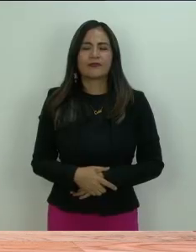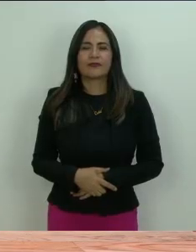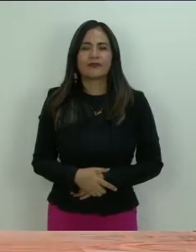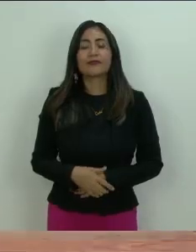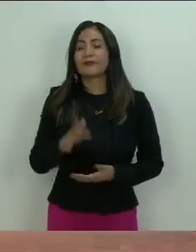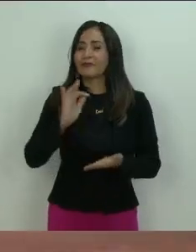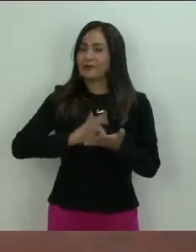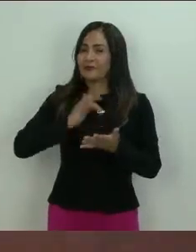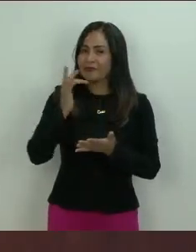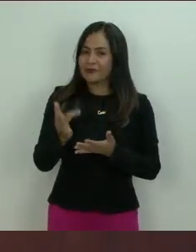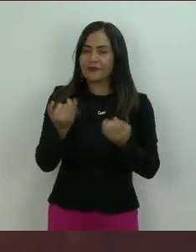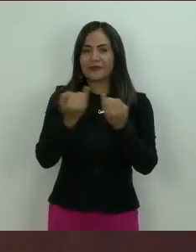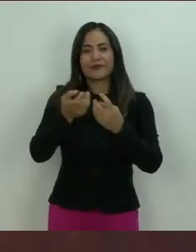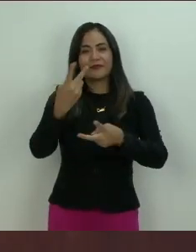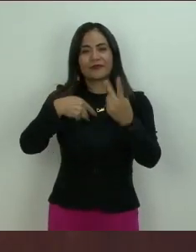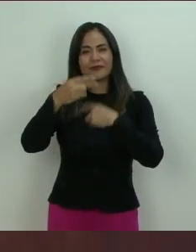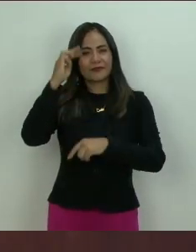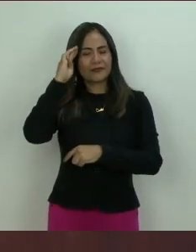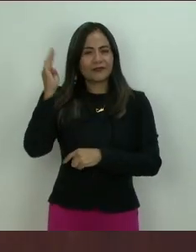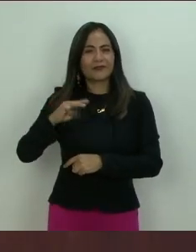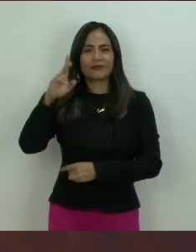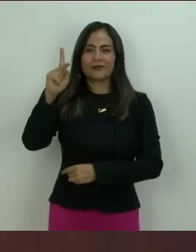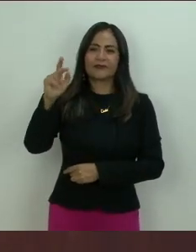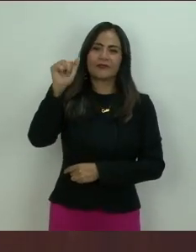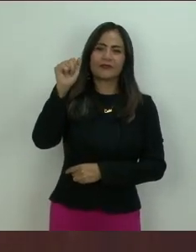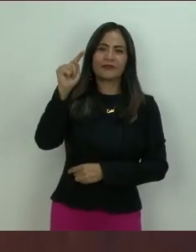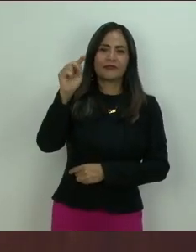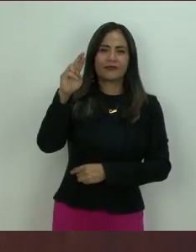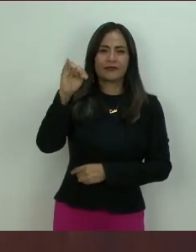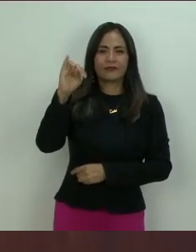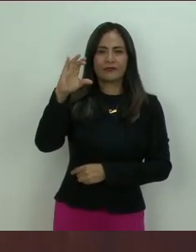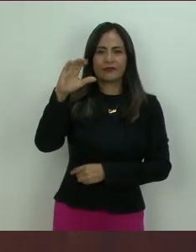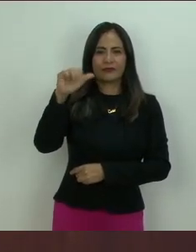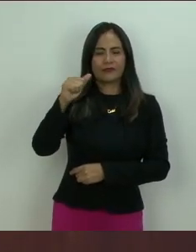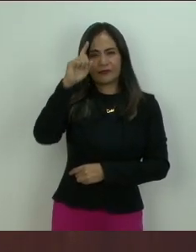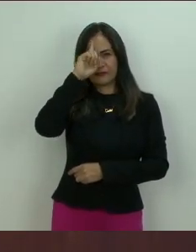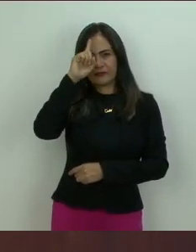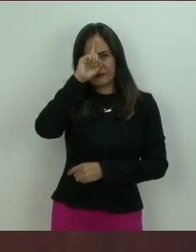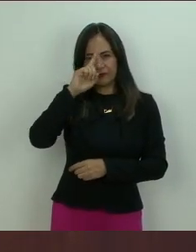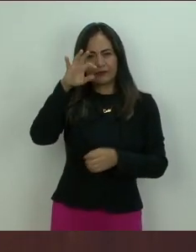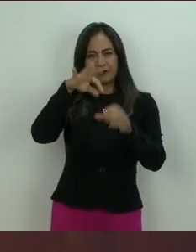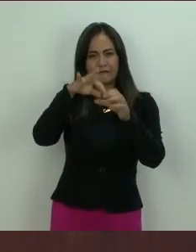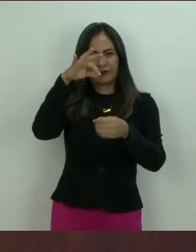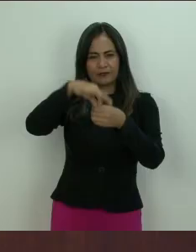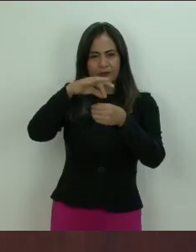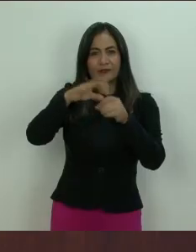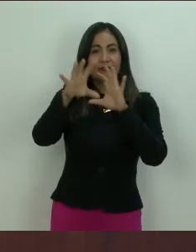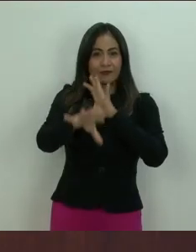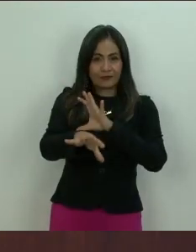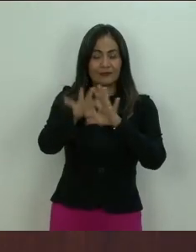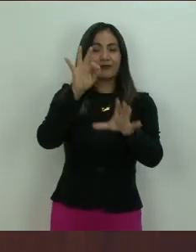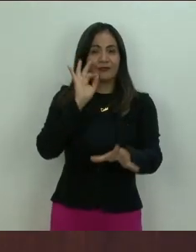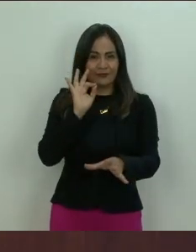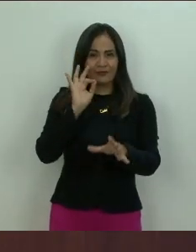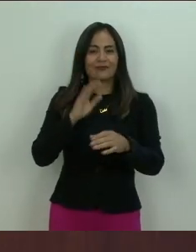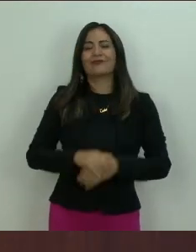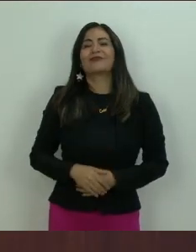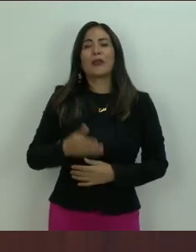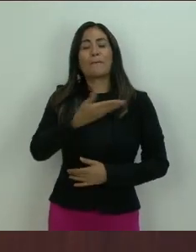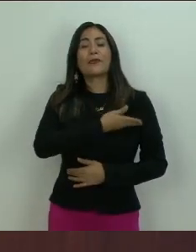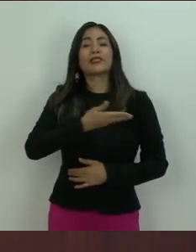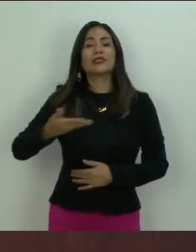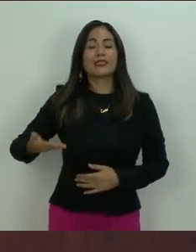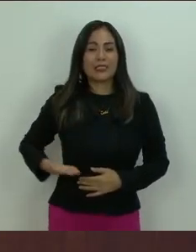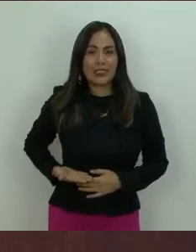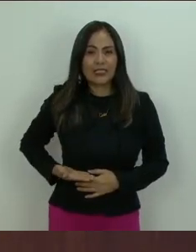Queremos agradecer la presencia de la maestra Patricia Avendaño Durán, consejera electa. Óigame usted, consejera electa, consejera